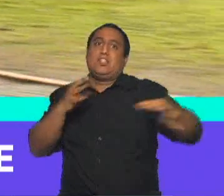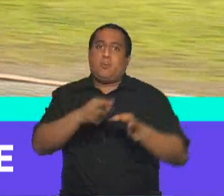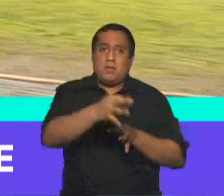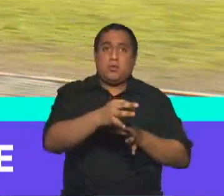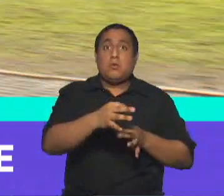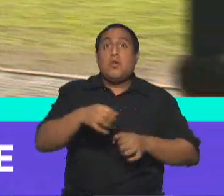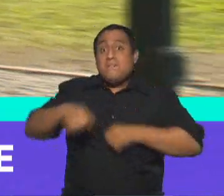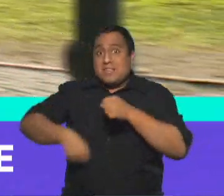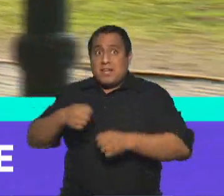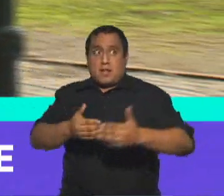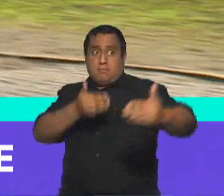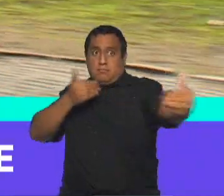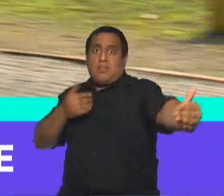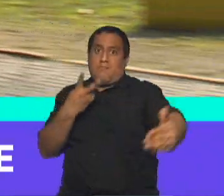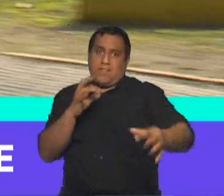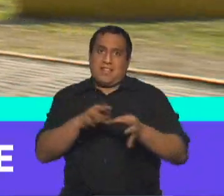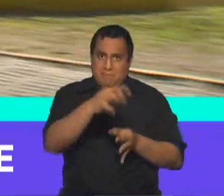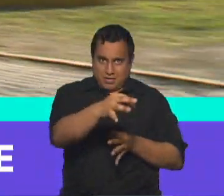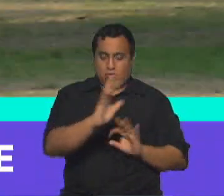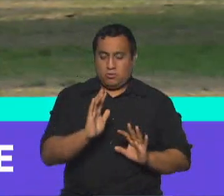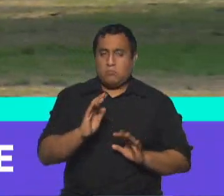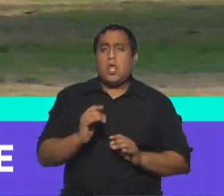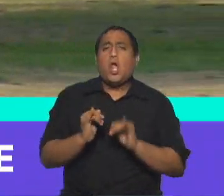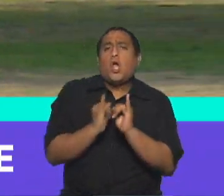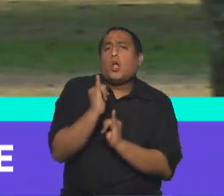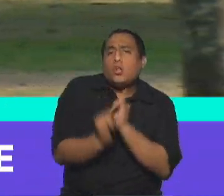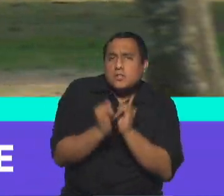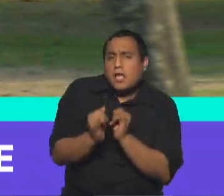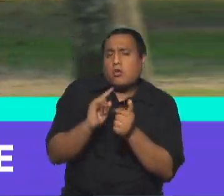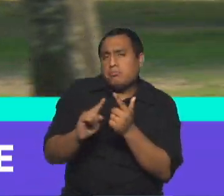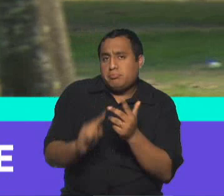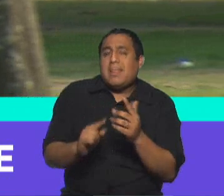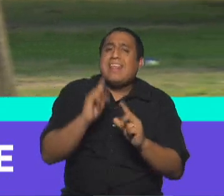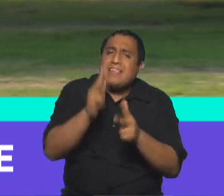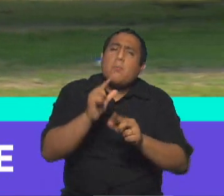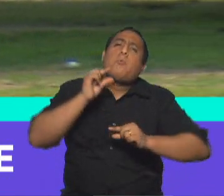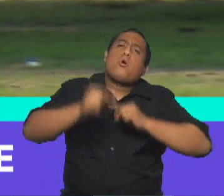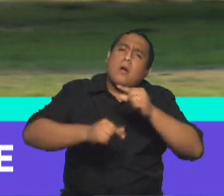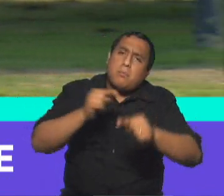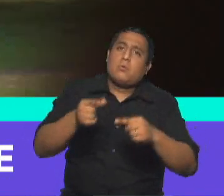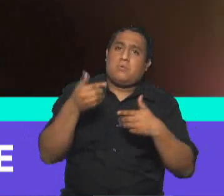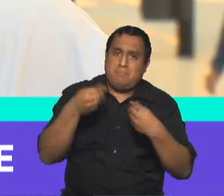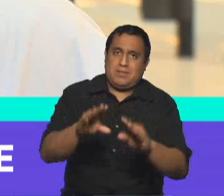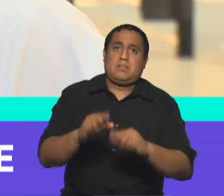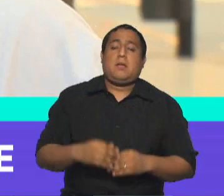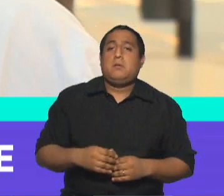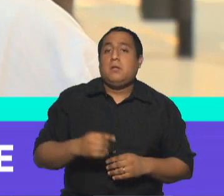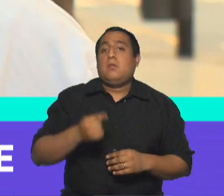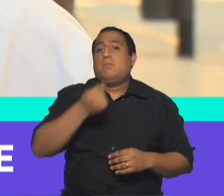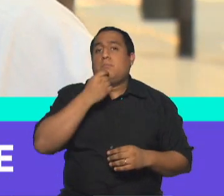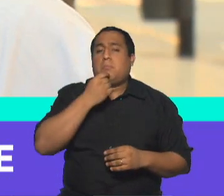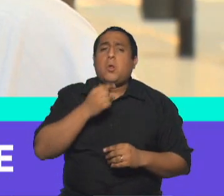bicicleta, 20. Todos los consejos y las guías aconsejan que empecemos lentamente. Por ejemplo, de pronto podemos empezar